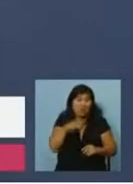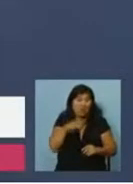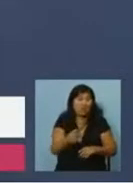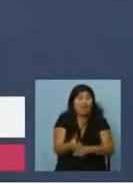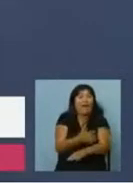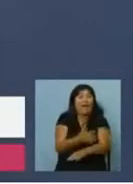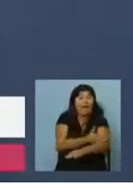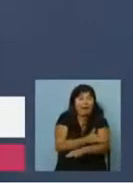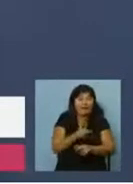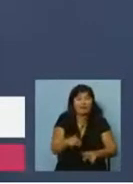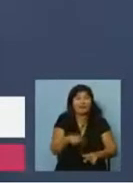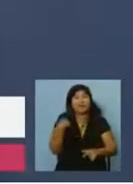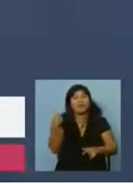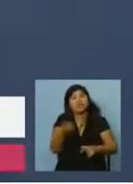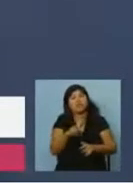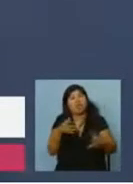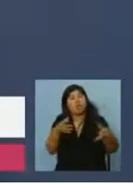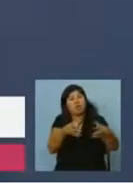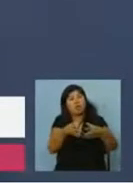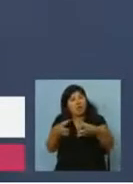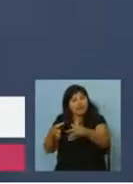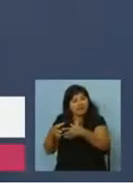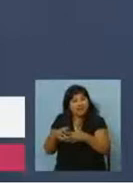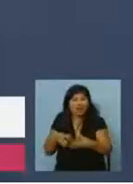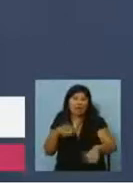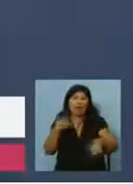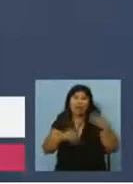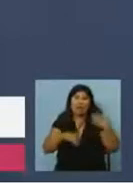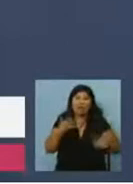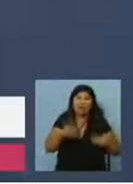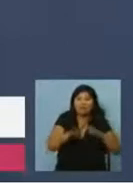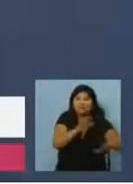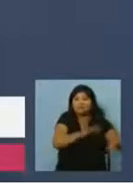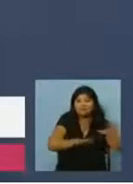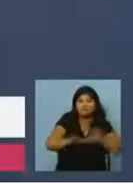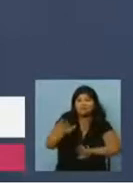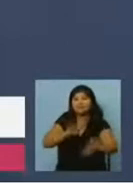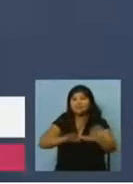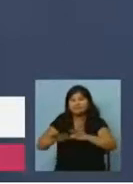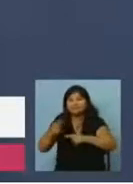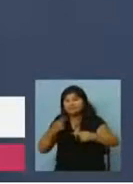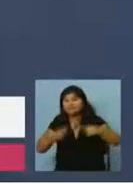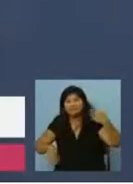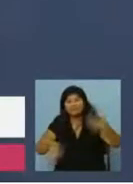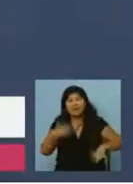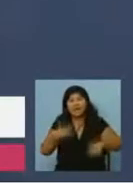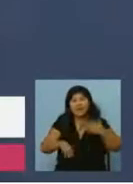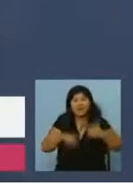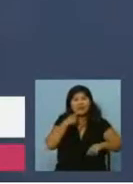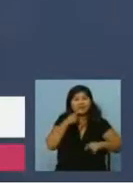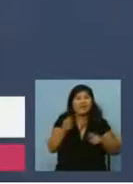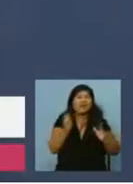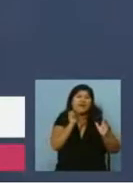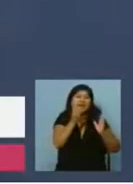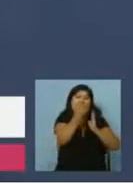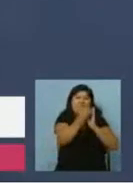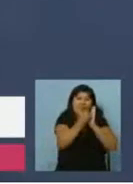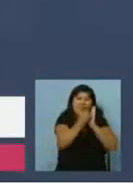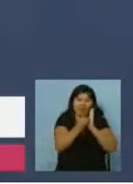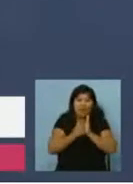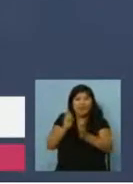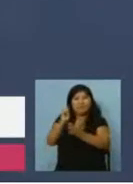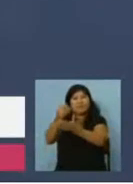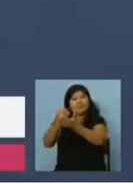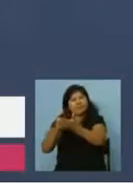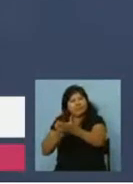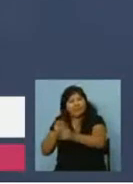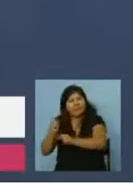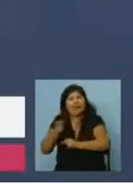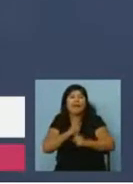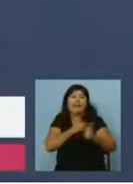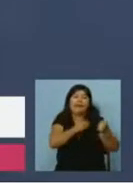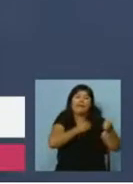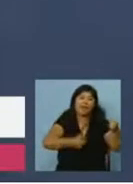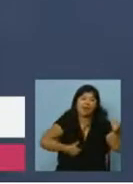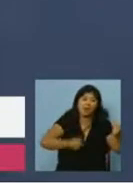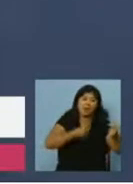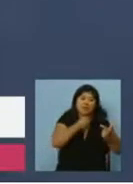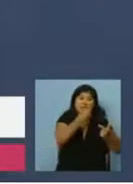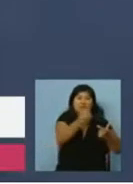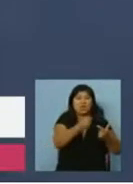que ir acelerando estos temas de definiciones y de postulaciones para la gobernación, para